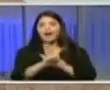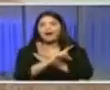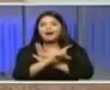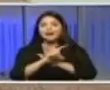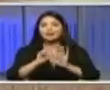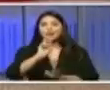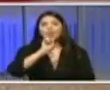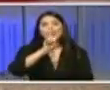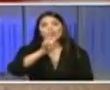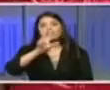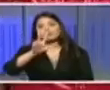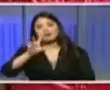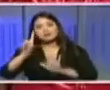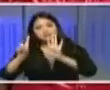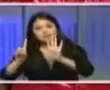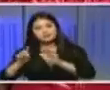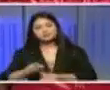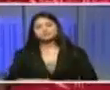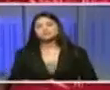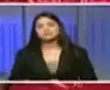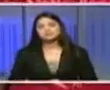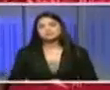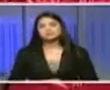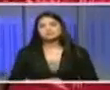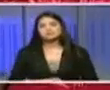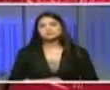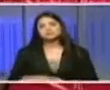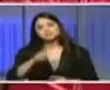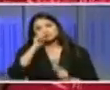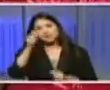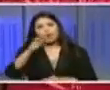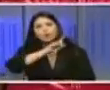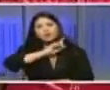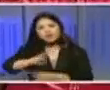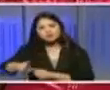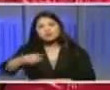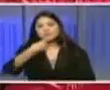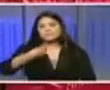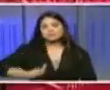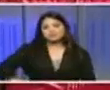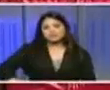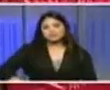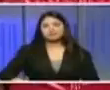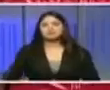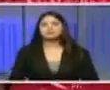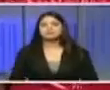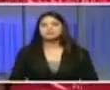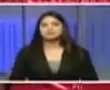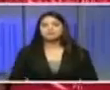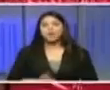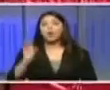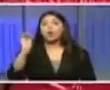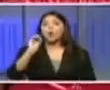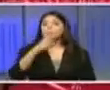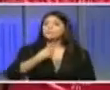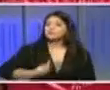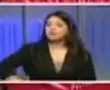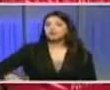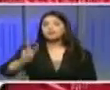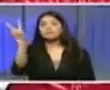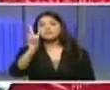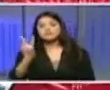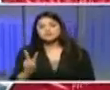Artículo 236. Son atribuciones y obligaciones del presidente o presidente de la República